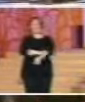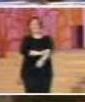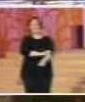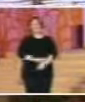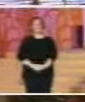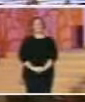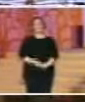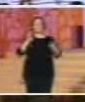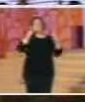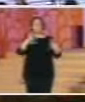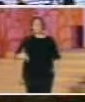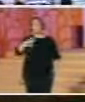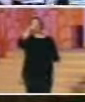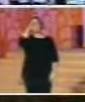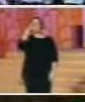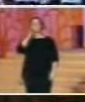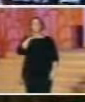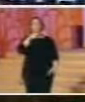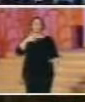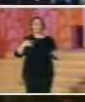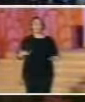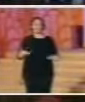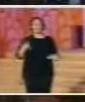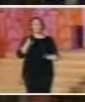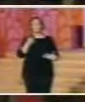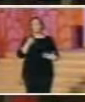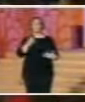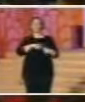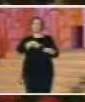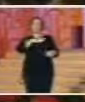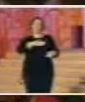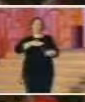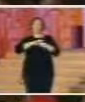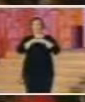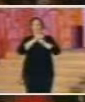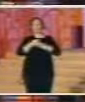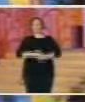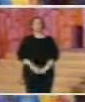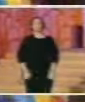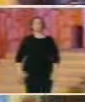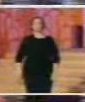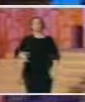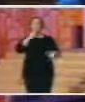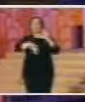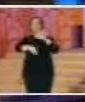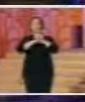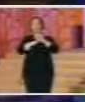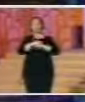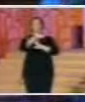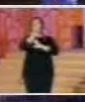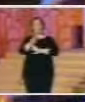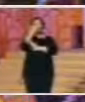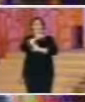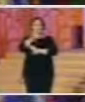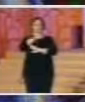Más tramposa. Bueno, vamos a ponernos un poquito más cómodas. Y vamos a seguir con nuestro segundo tema,